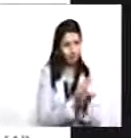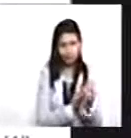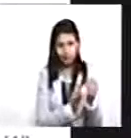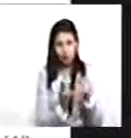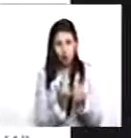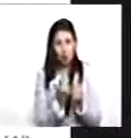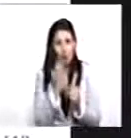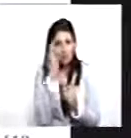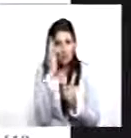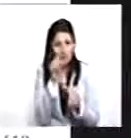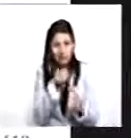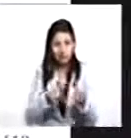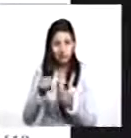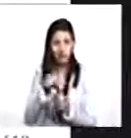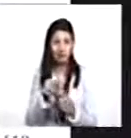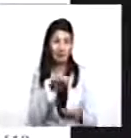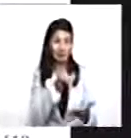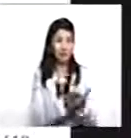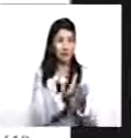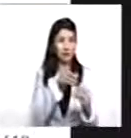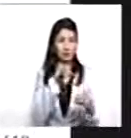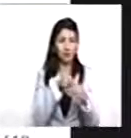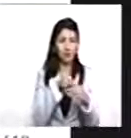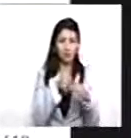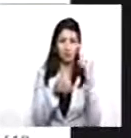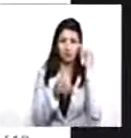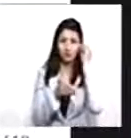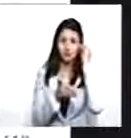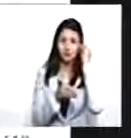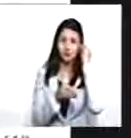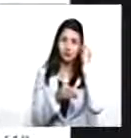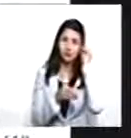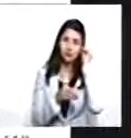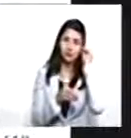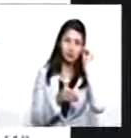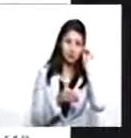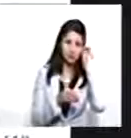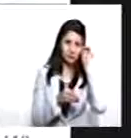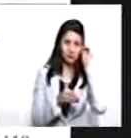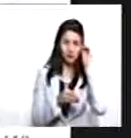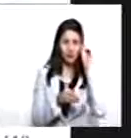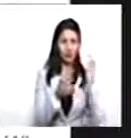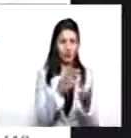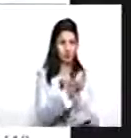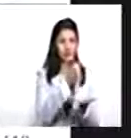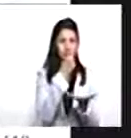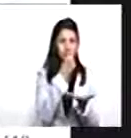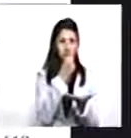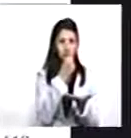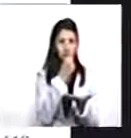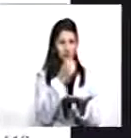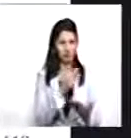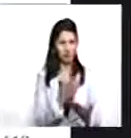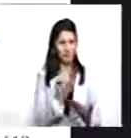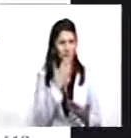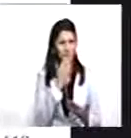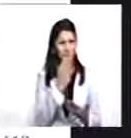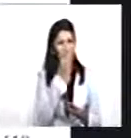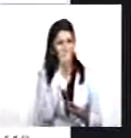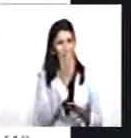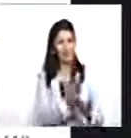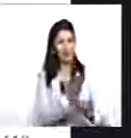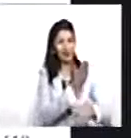Miren, estos fondos no deberían estar sirviendo ya para lo que hoy están sirviendo.